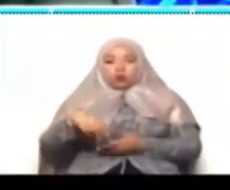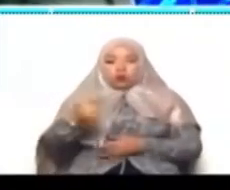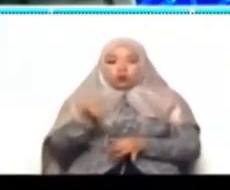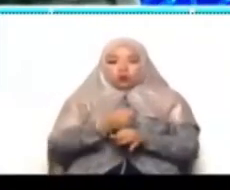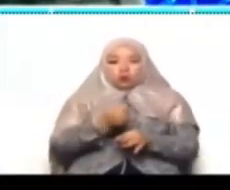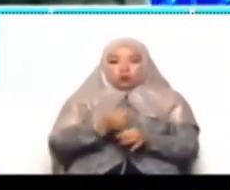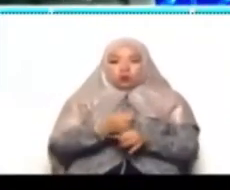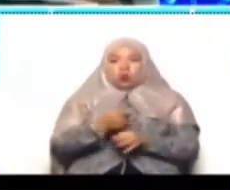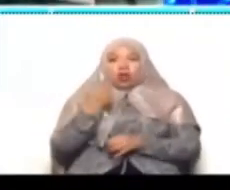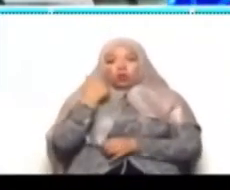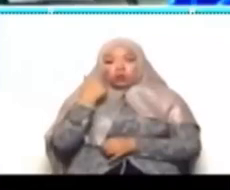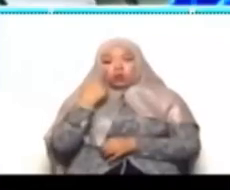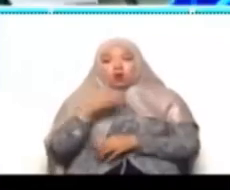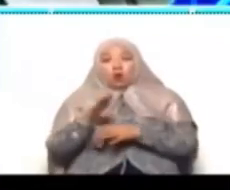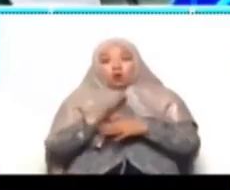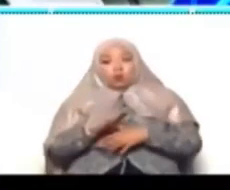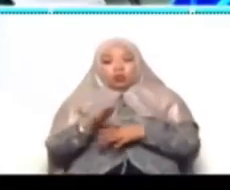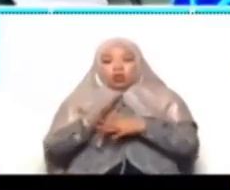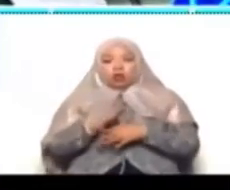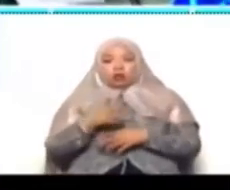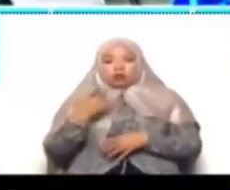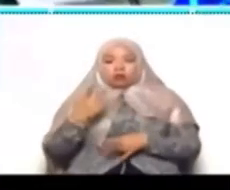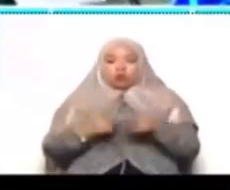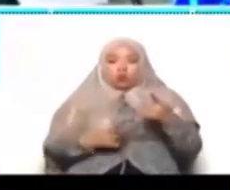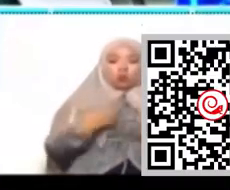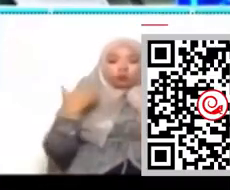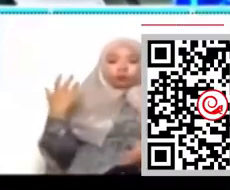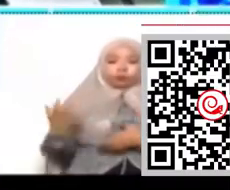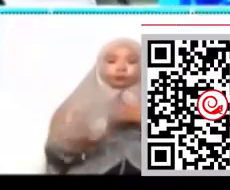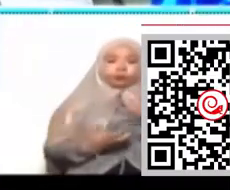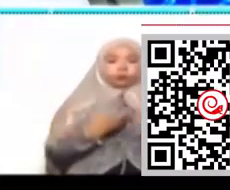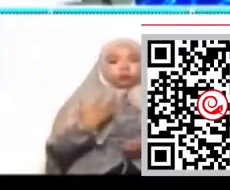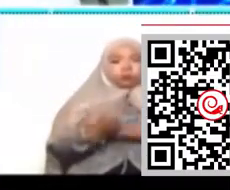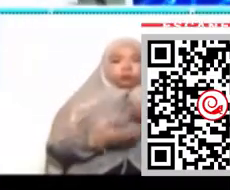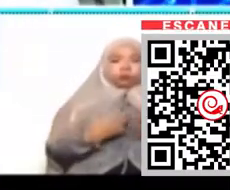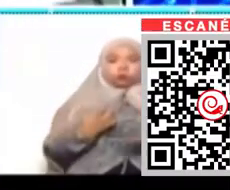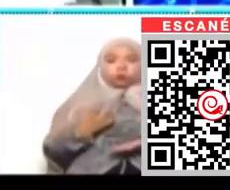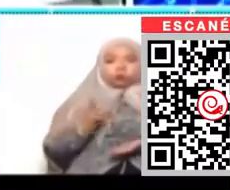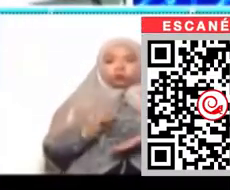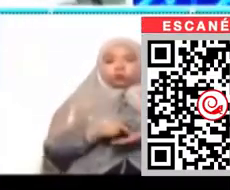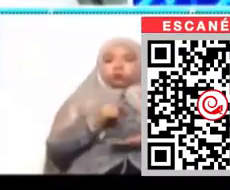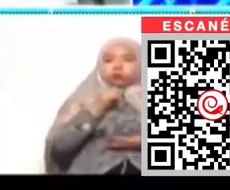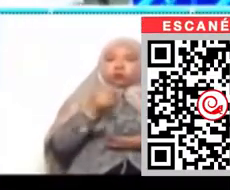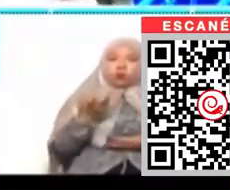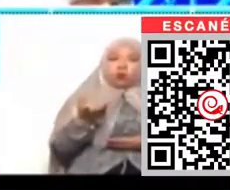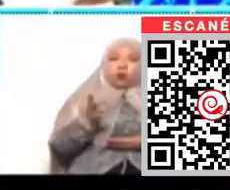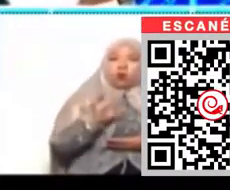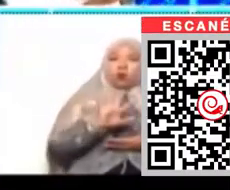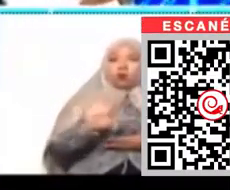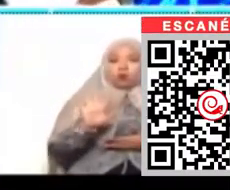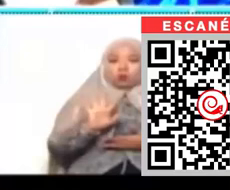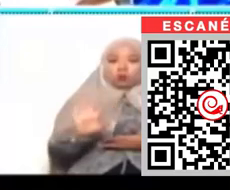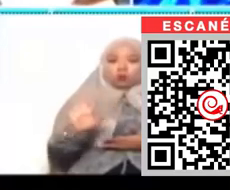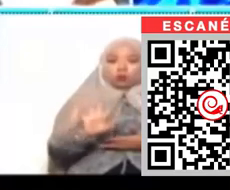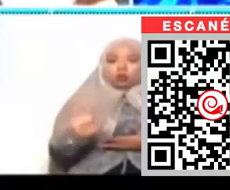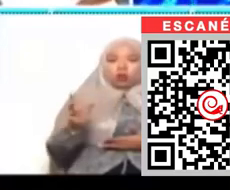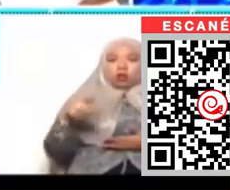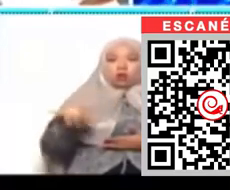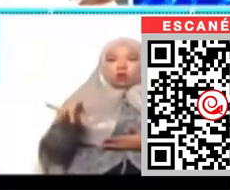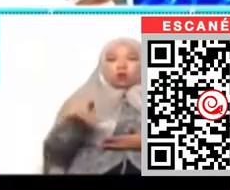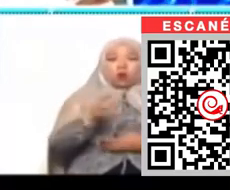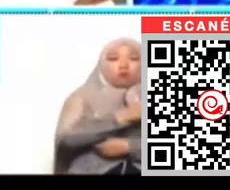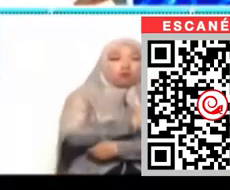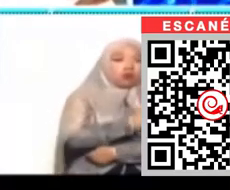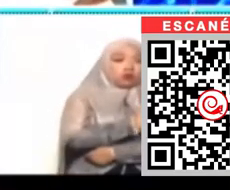porque detrás de buena parte de estos incendios provocados, de esta destrucción provocada, está la derecha de los